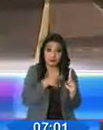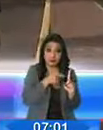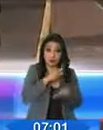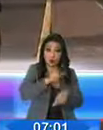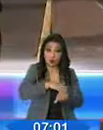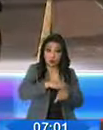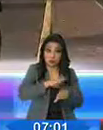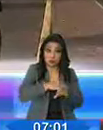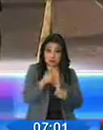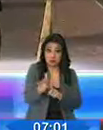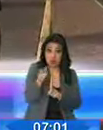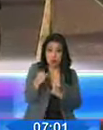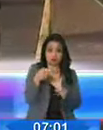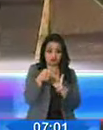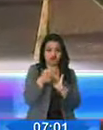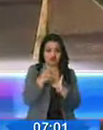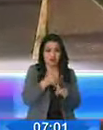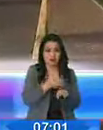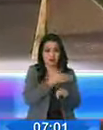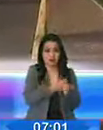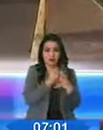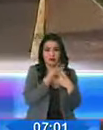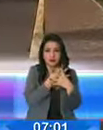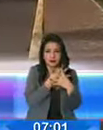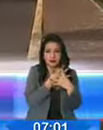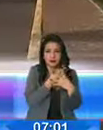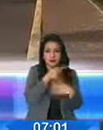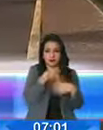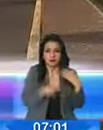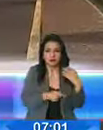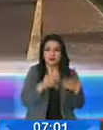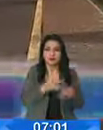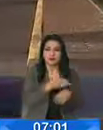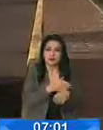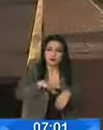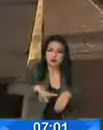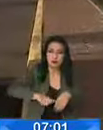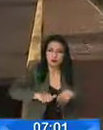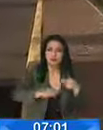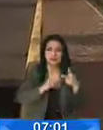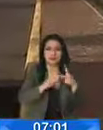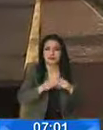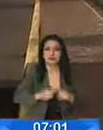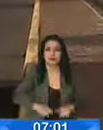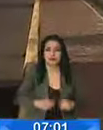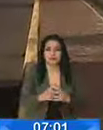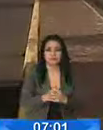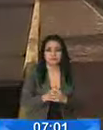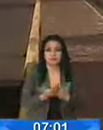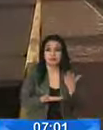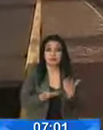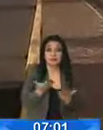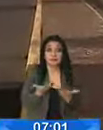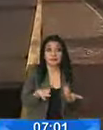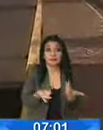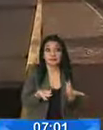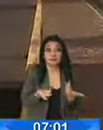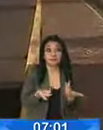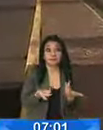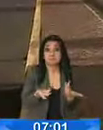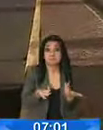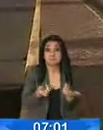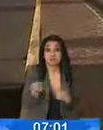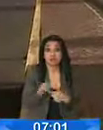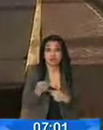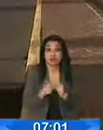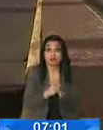tenía detenciones por robo anteriormente y no se podría asociar a que tal vez lo habría